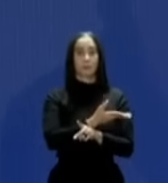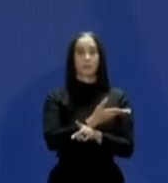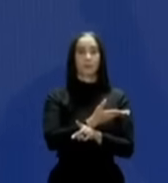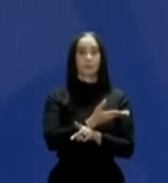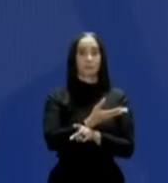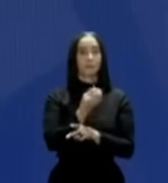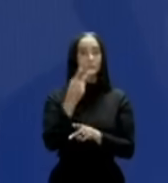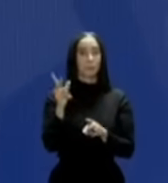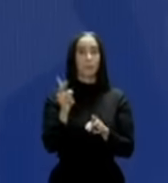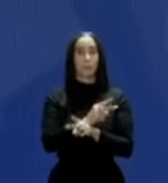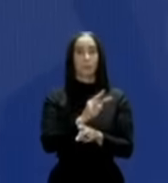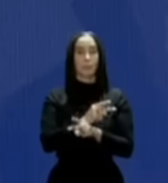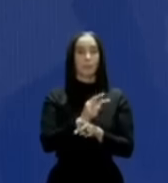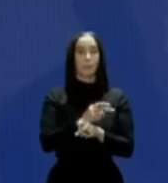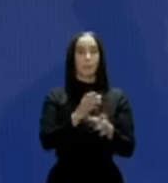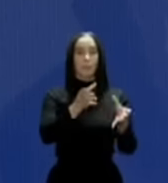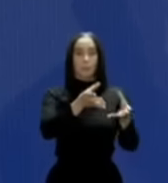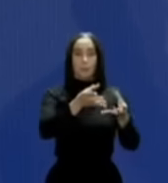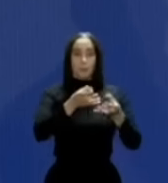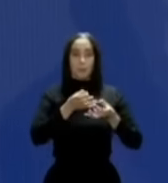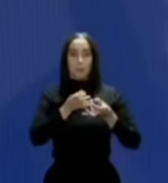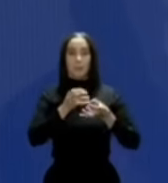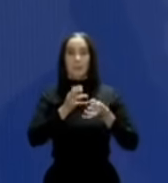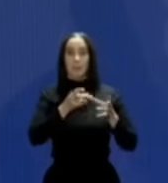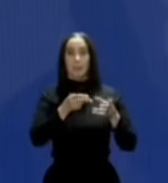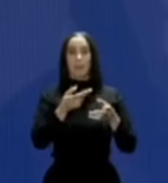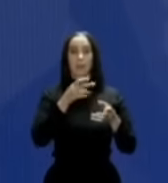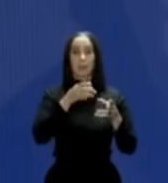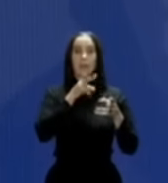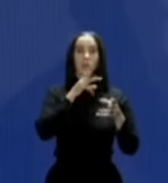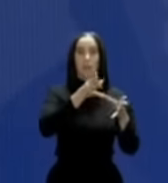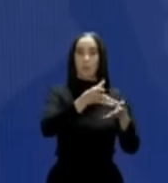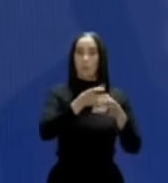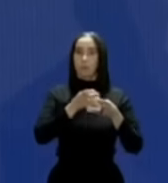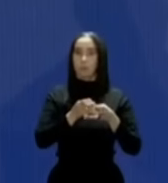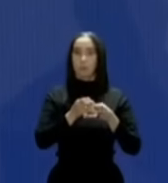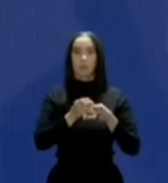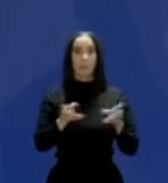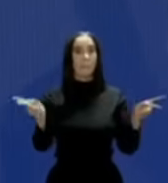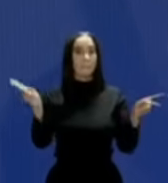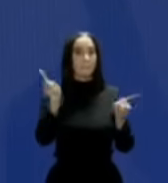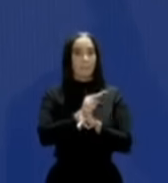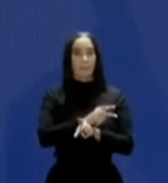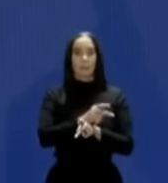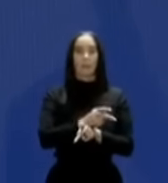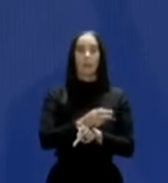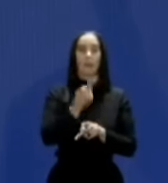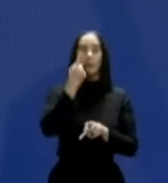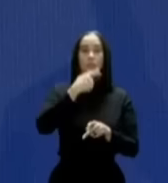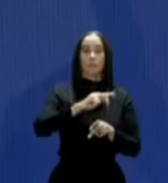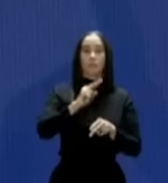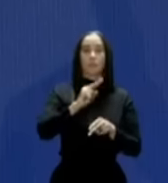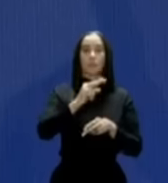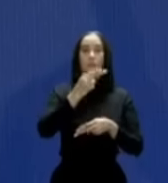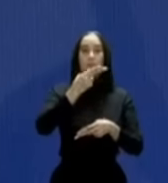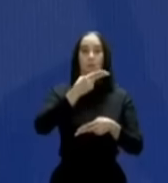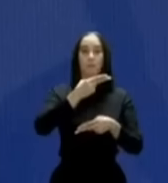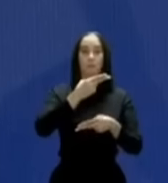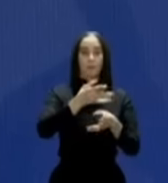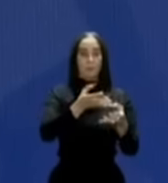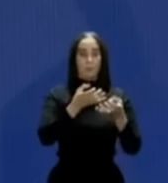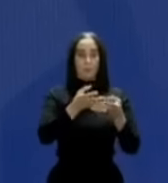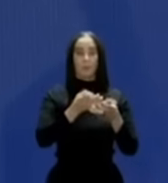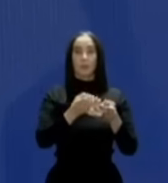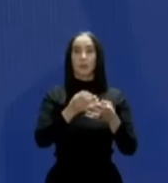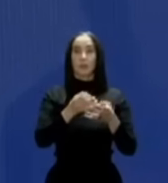mucho peores que la simple toma del canal. Tendría consecuencias muy graves, no solamente para el flujo